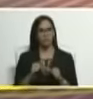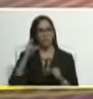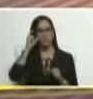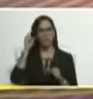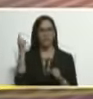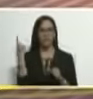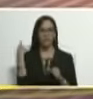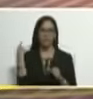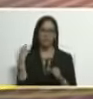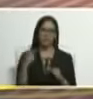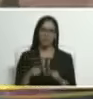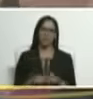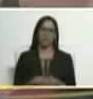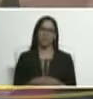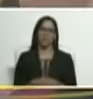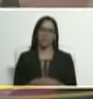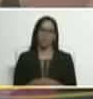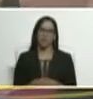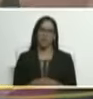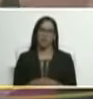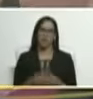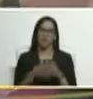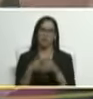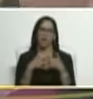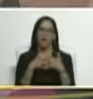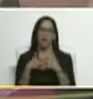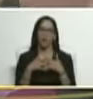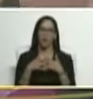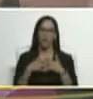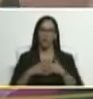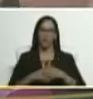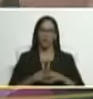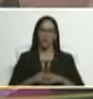ayer, los Estados Unidos de Norteamérica